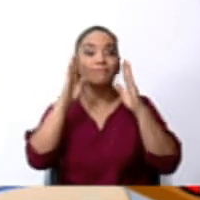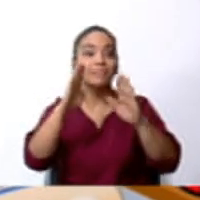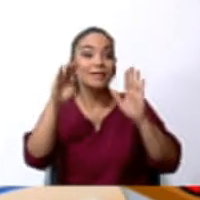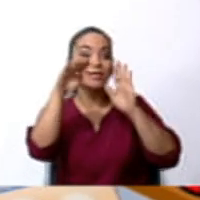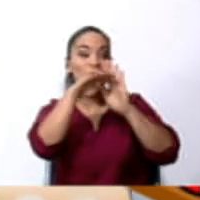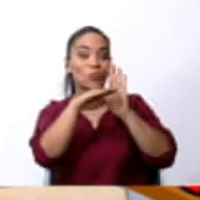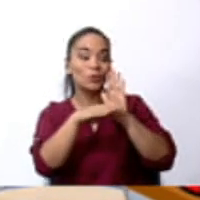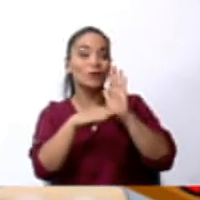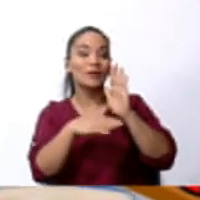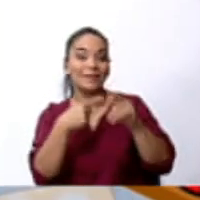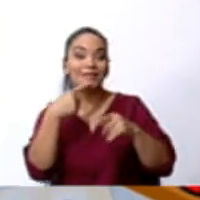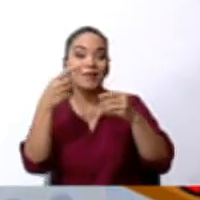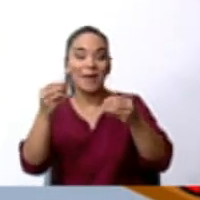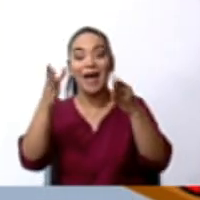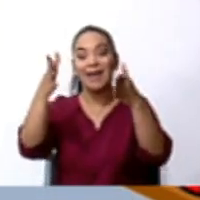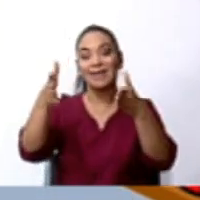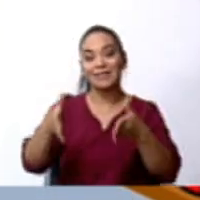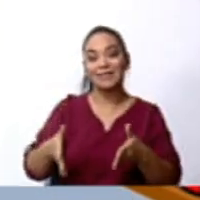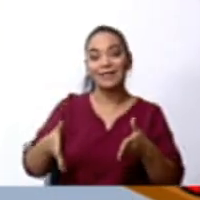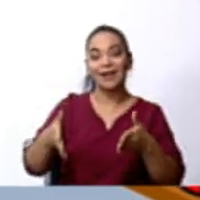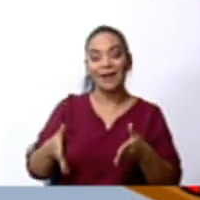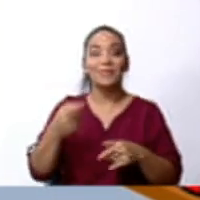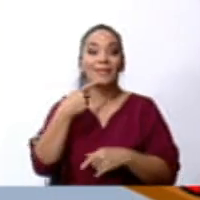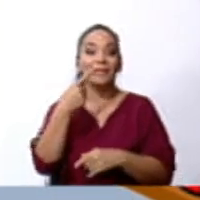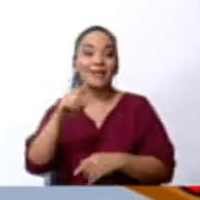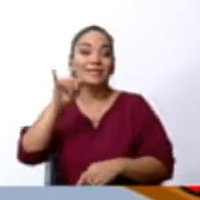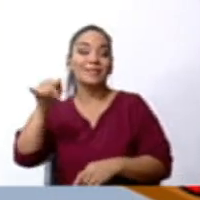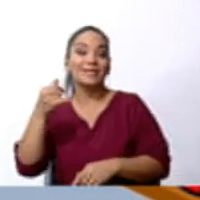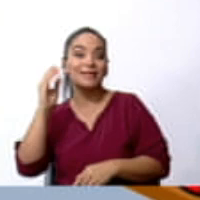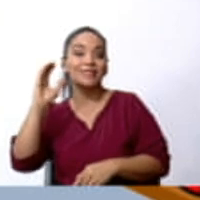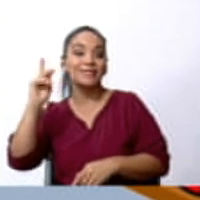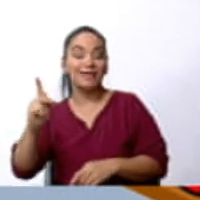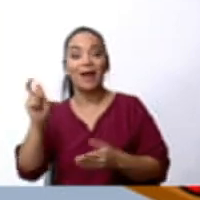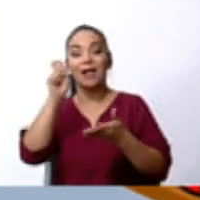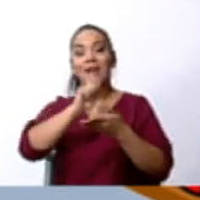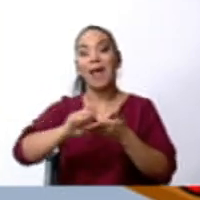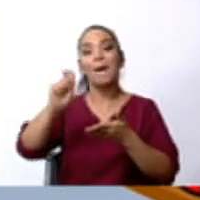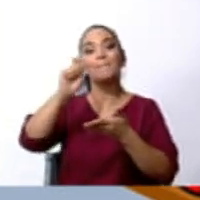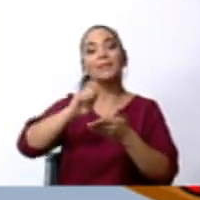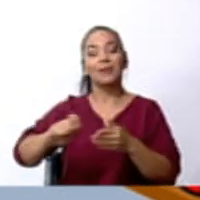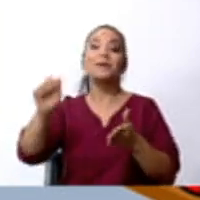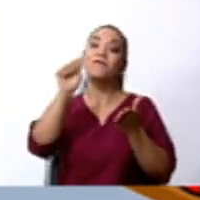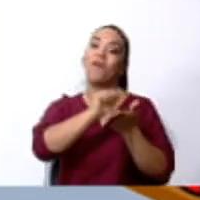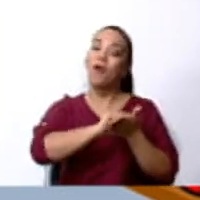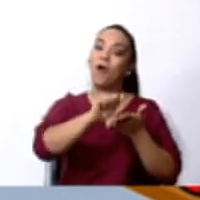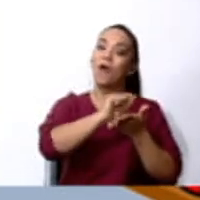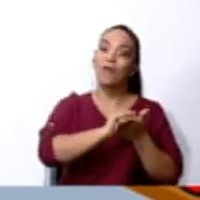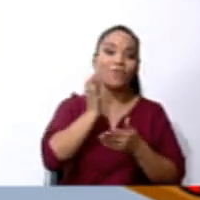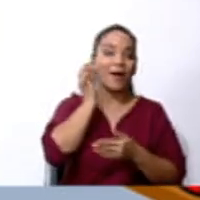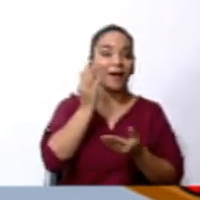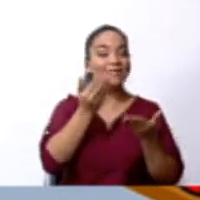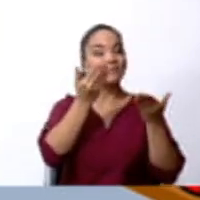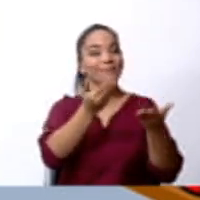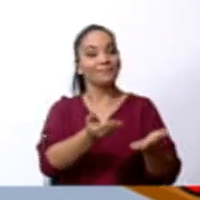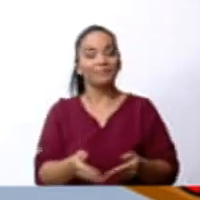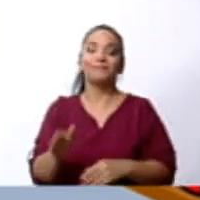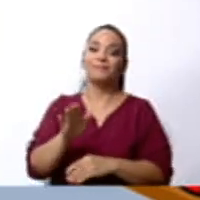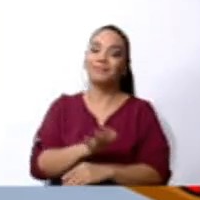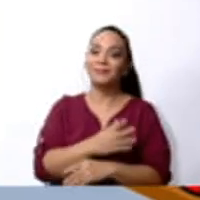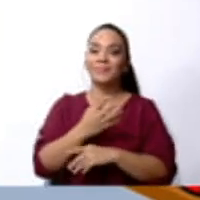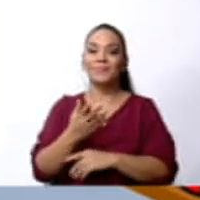que te da la maestra. Te lo dice Jack, el lápiz escritor. Y Doña Borra.